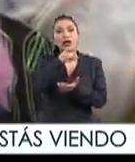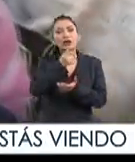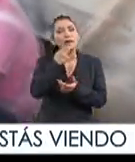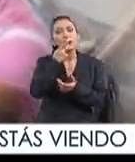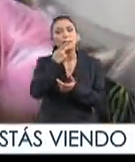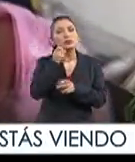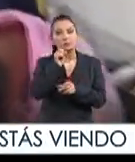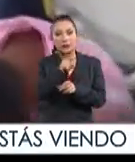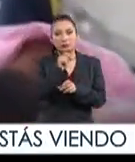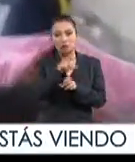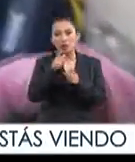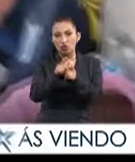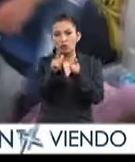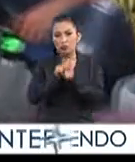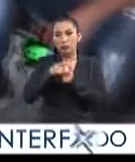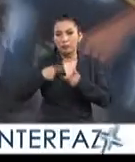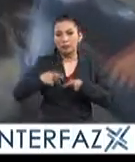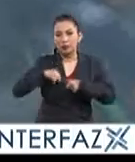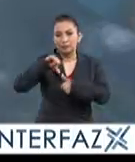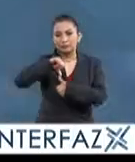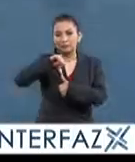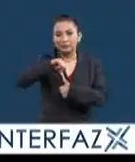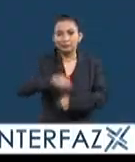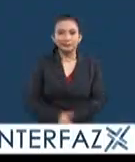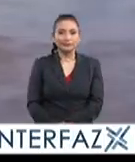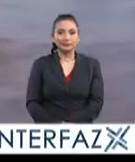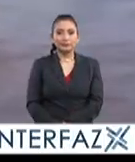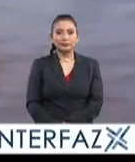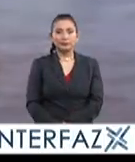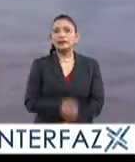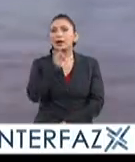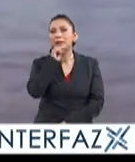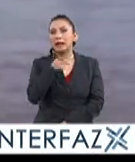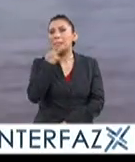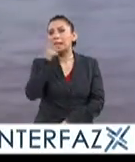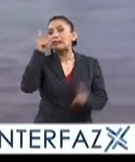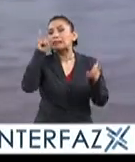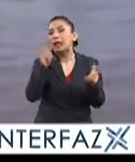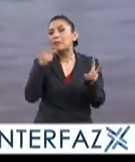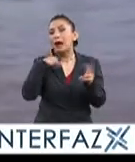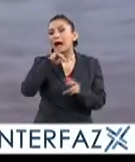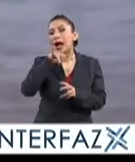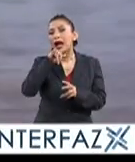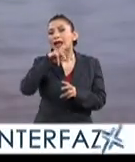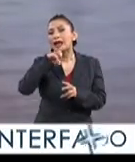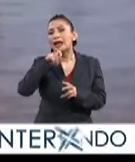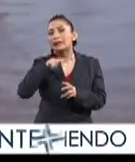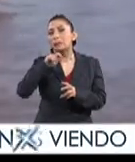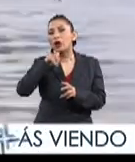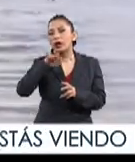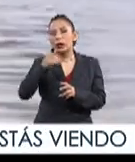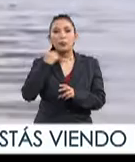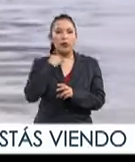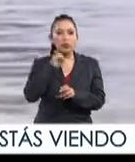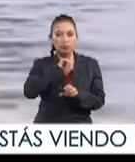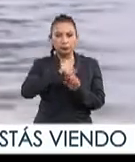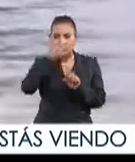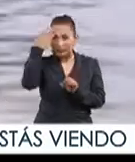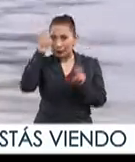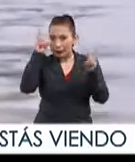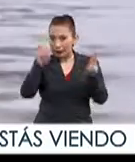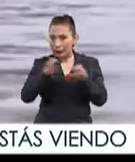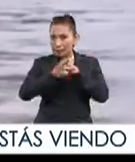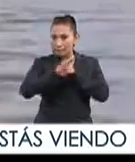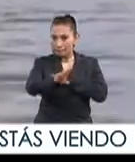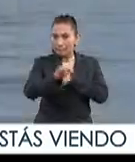hablaremos precisamente de la caravana migrante. También nos hablará del tema Janet Moreno, abogada especializada en temas